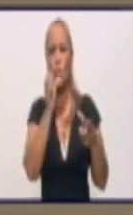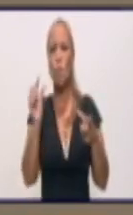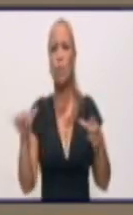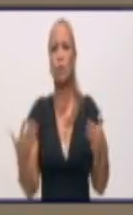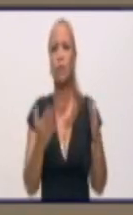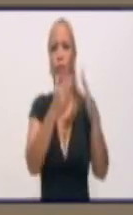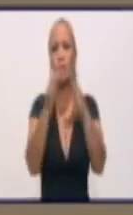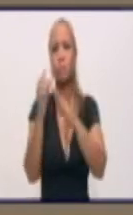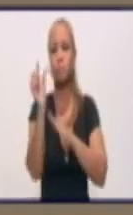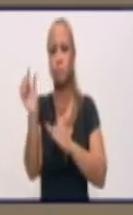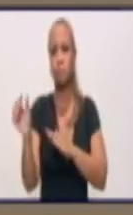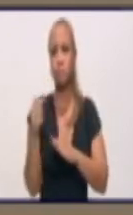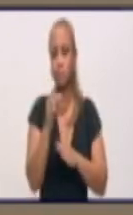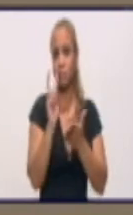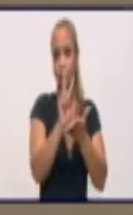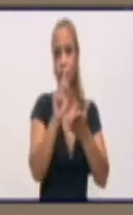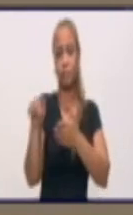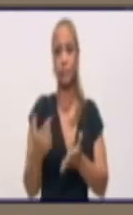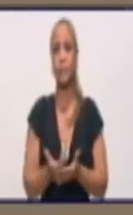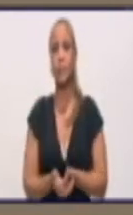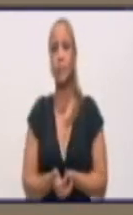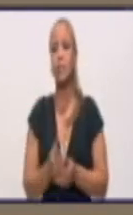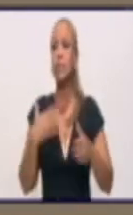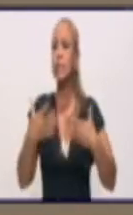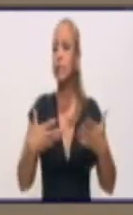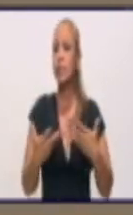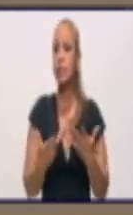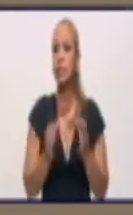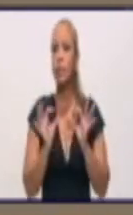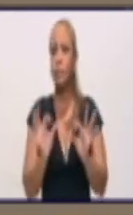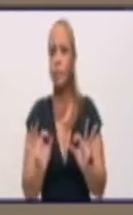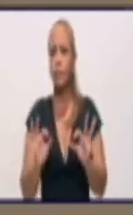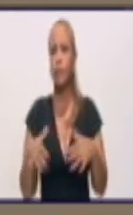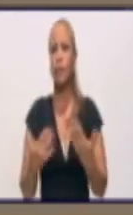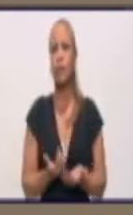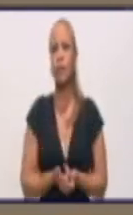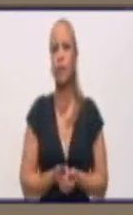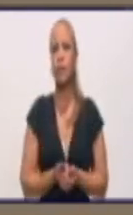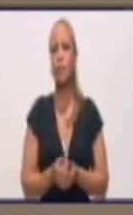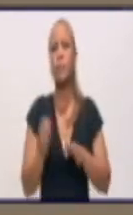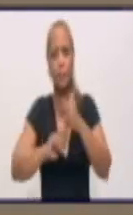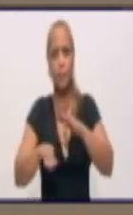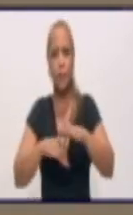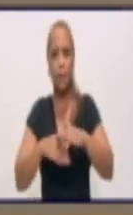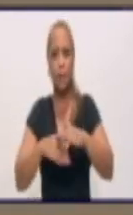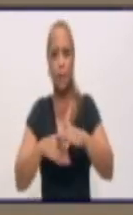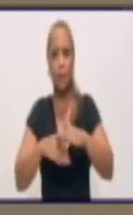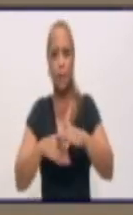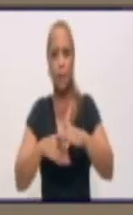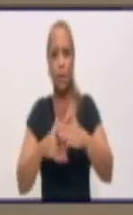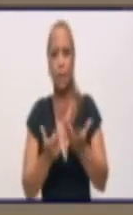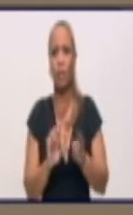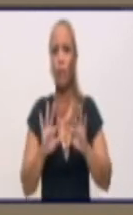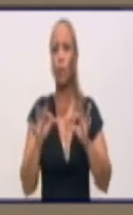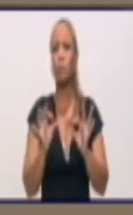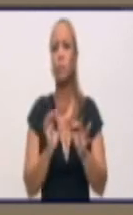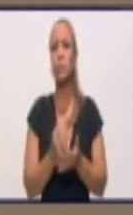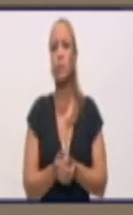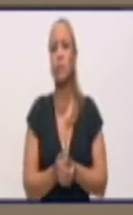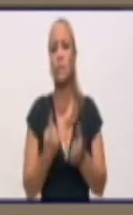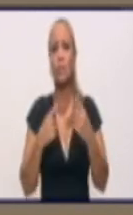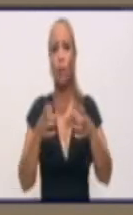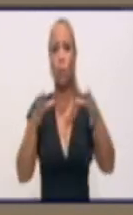campaña. Se van a hacer acciones también más específicas de cepillado, de flameado, incluso en acciones a estos